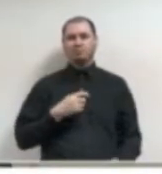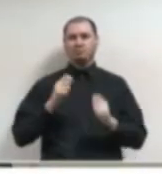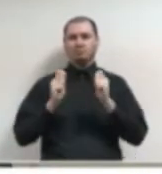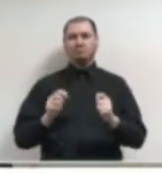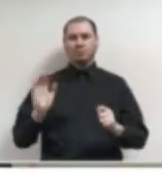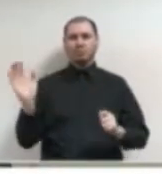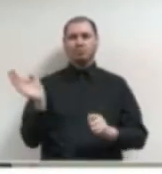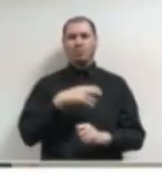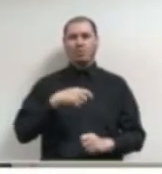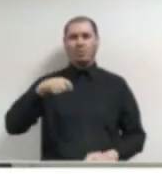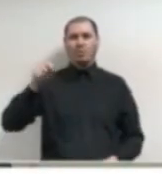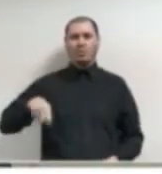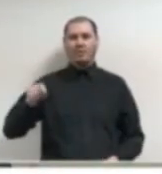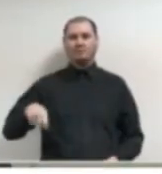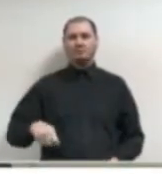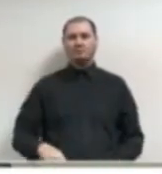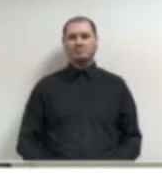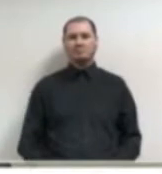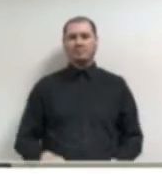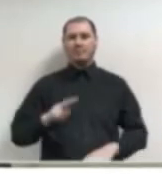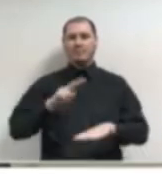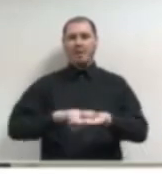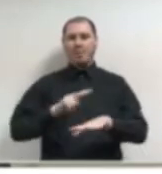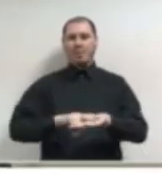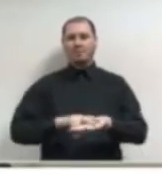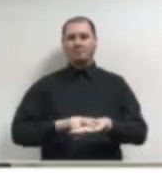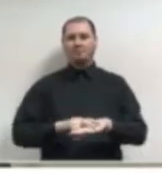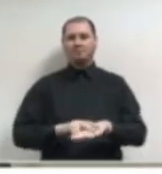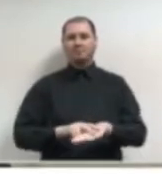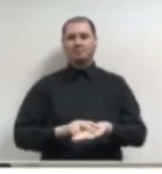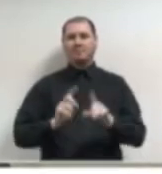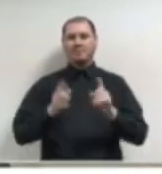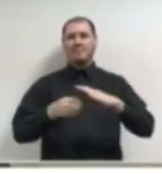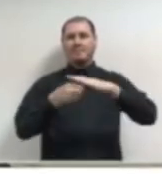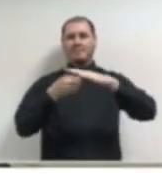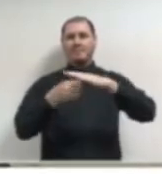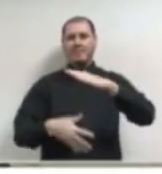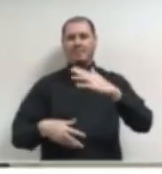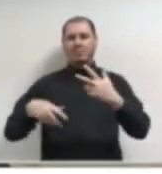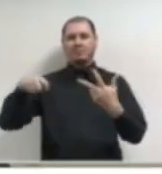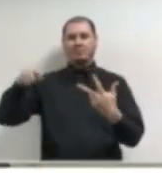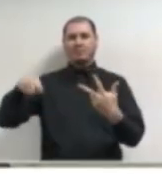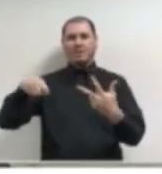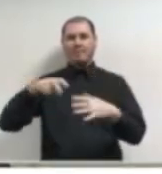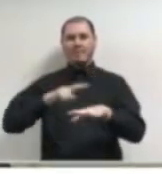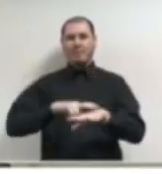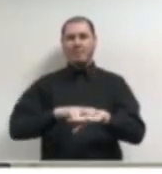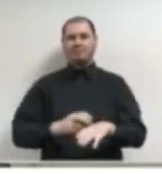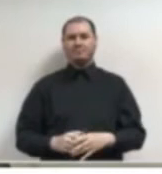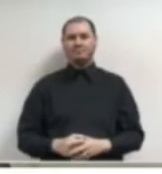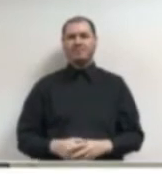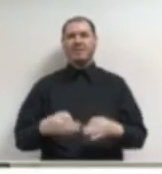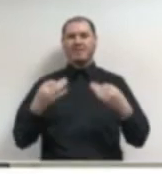los jueces del país y los miembros de tribunales de apelación del país